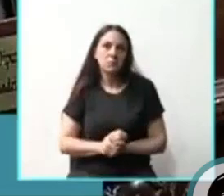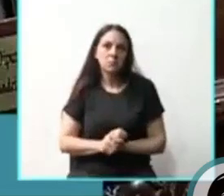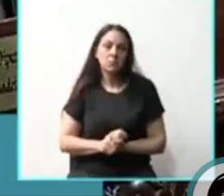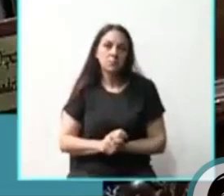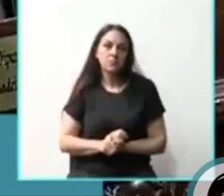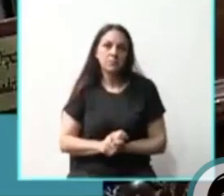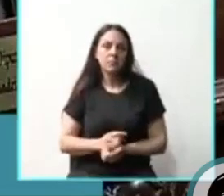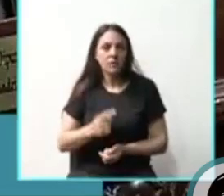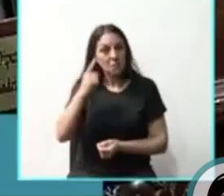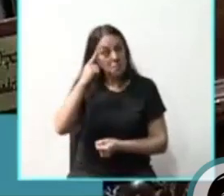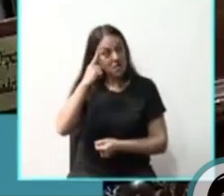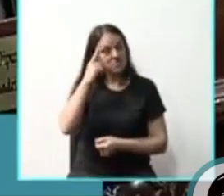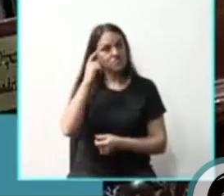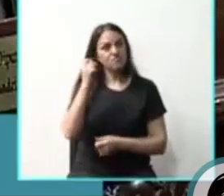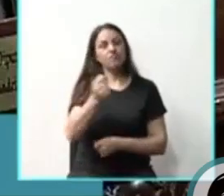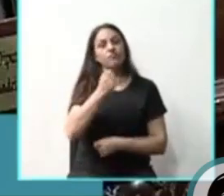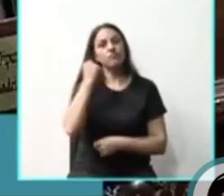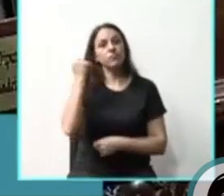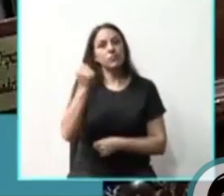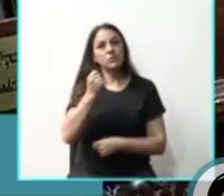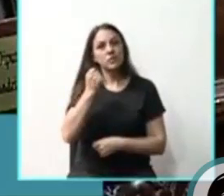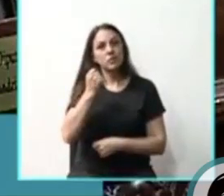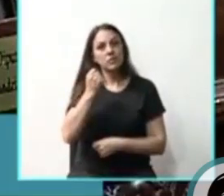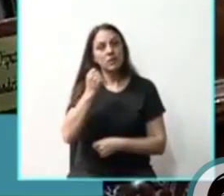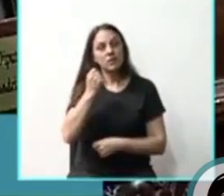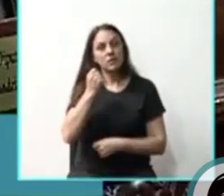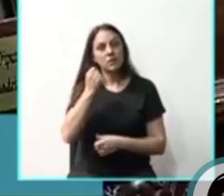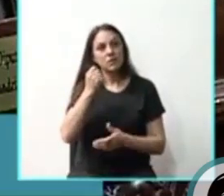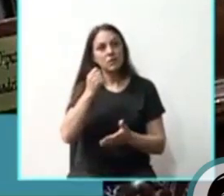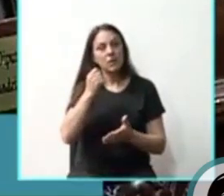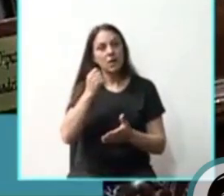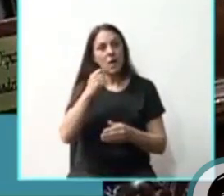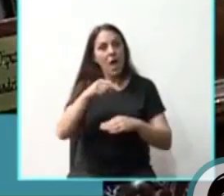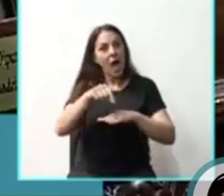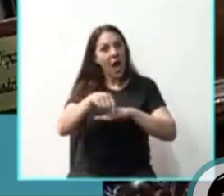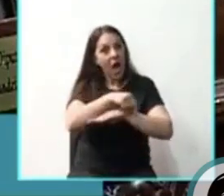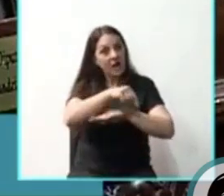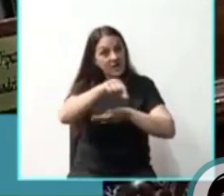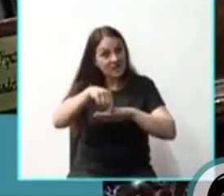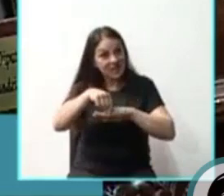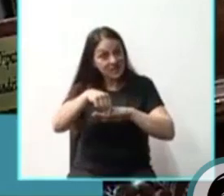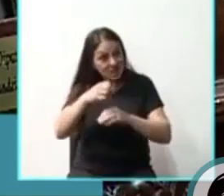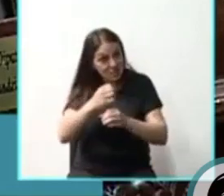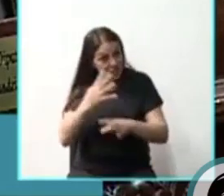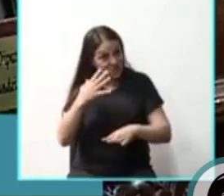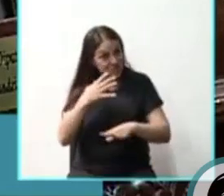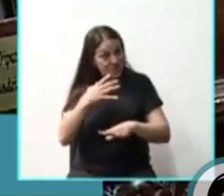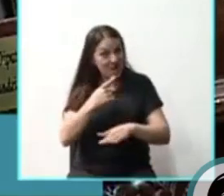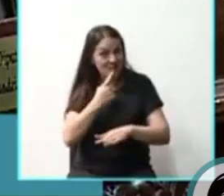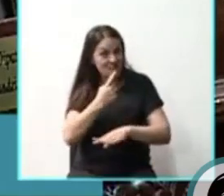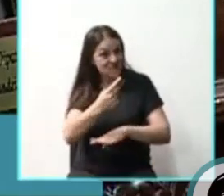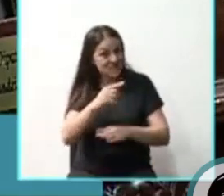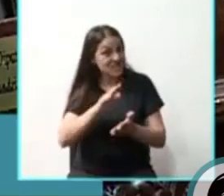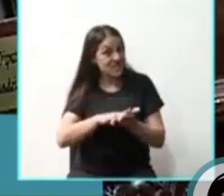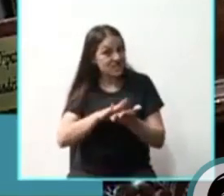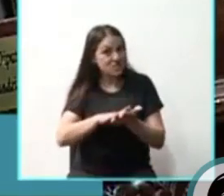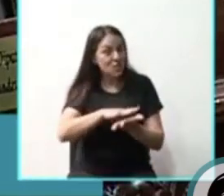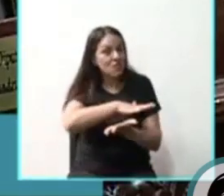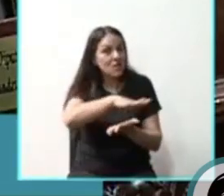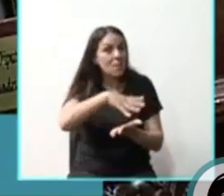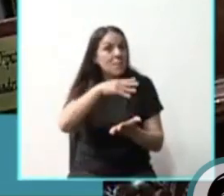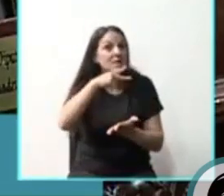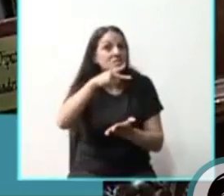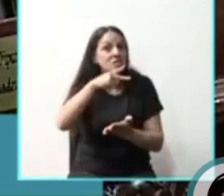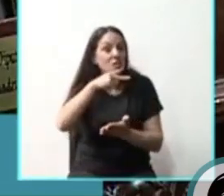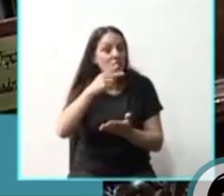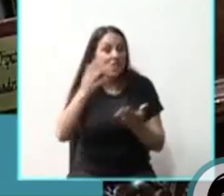creo que es muy importante lo que señalaba las arquitectas con respecto a los espacios verdes